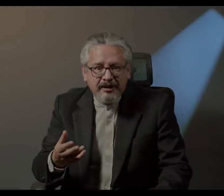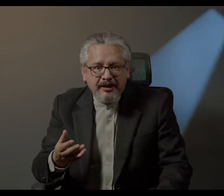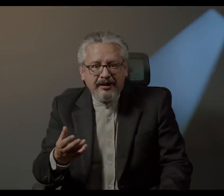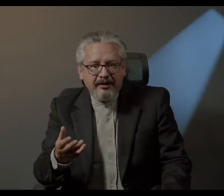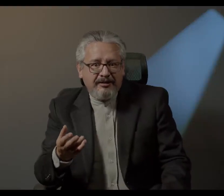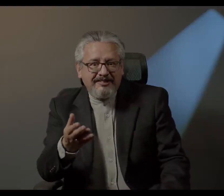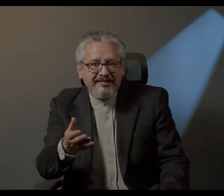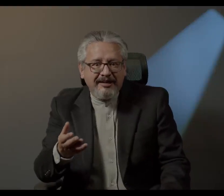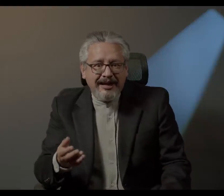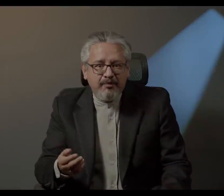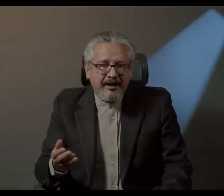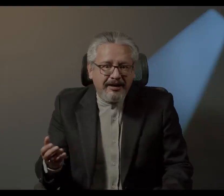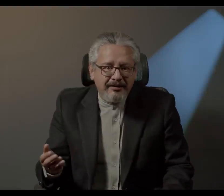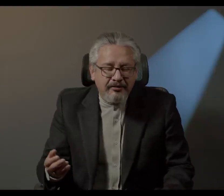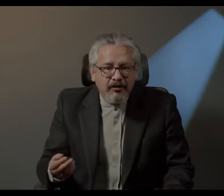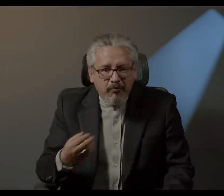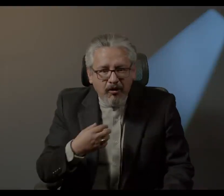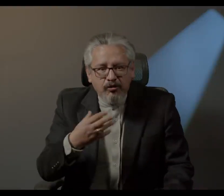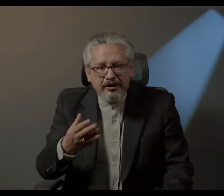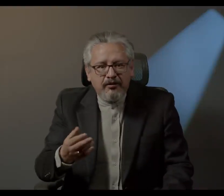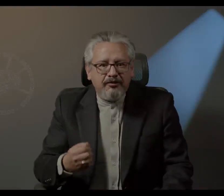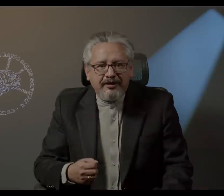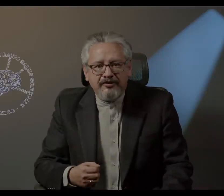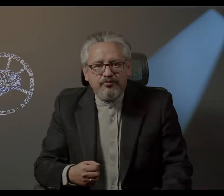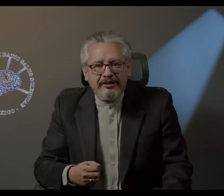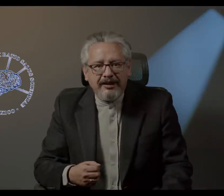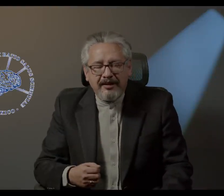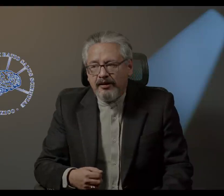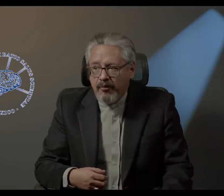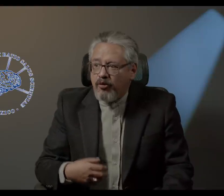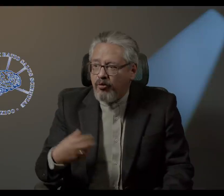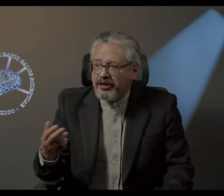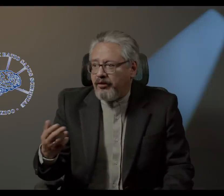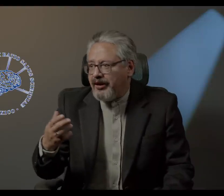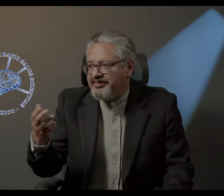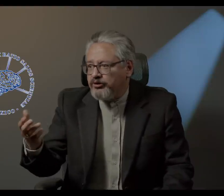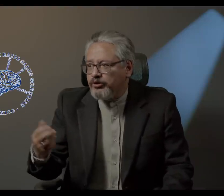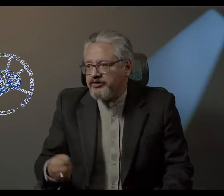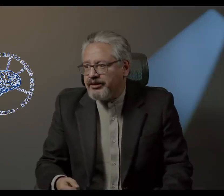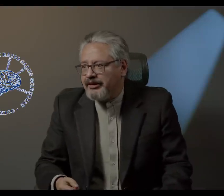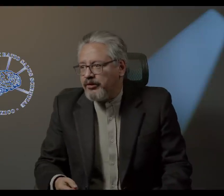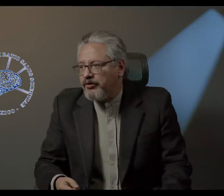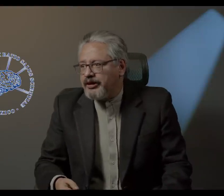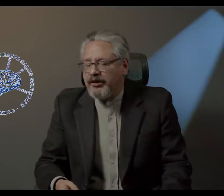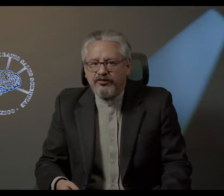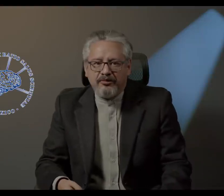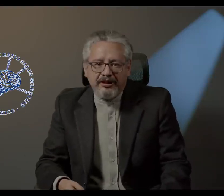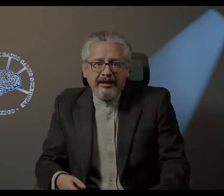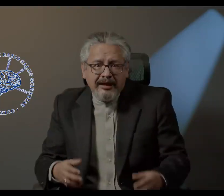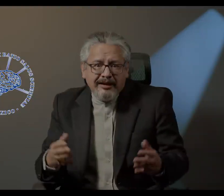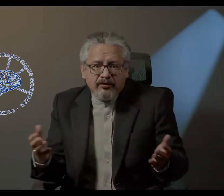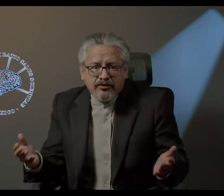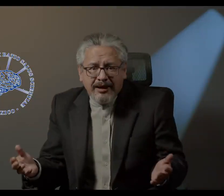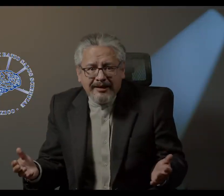presupuesto que está asignado para el año, como ha ocurrido con diferentes hospitales, como ocurre con el Instituto Nacional de Neurología y